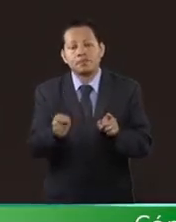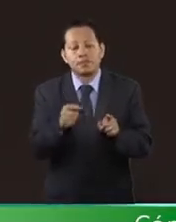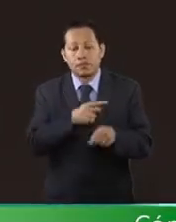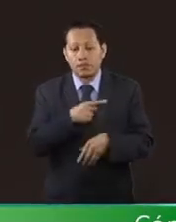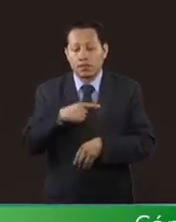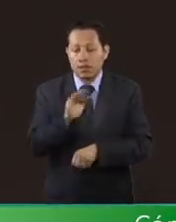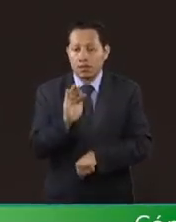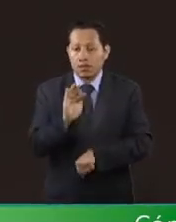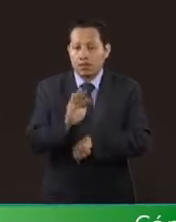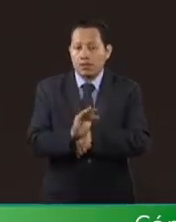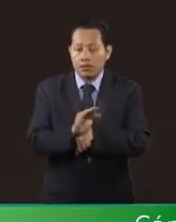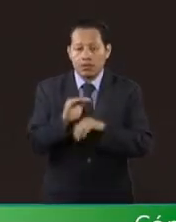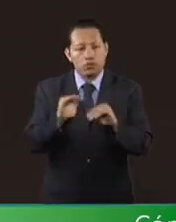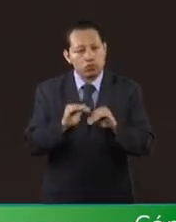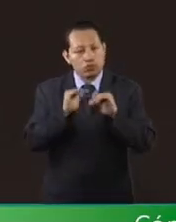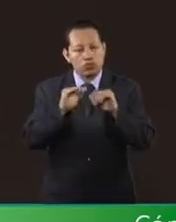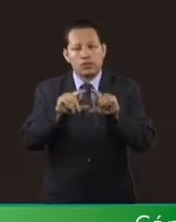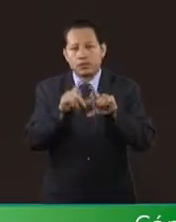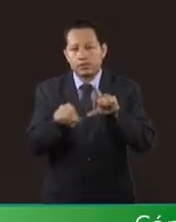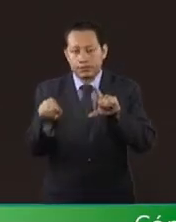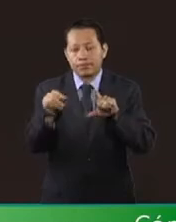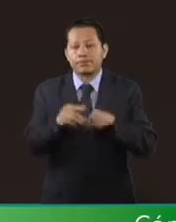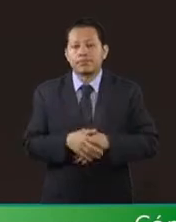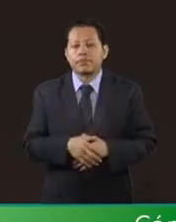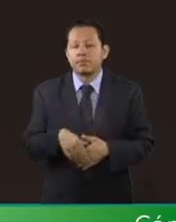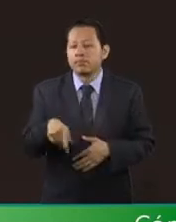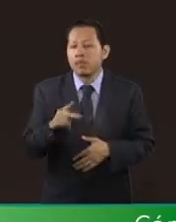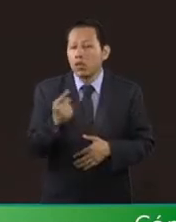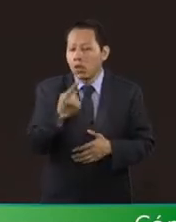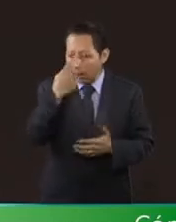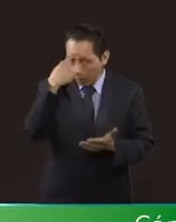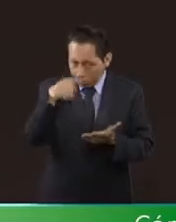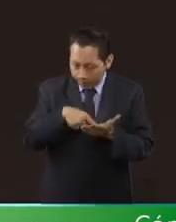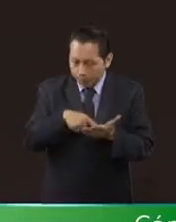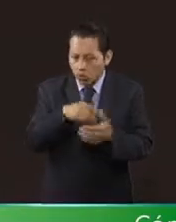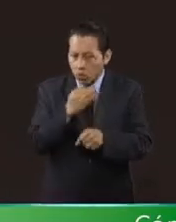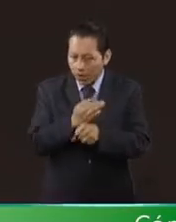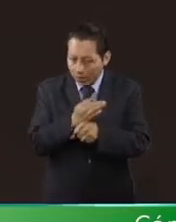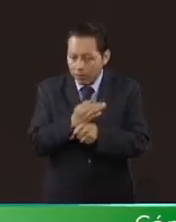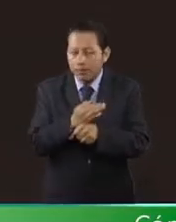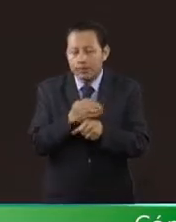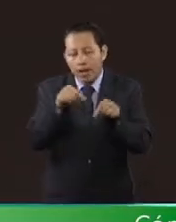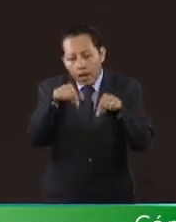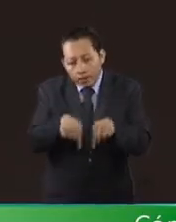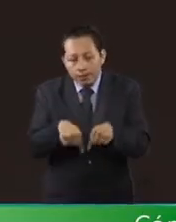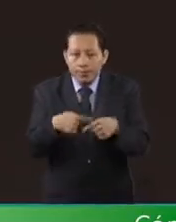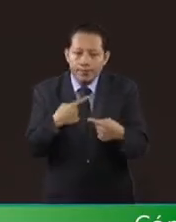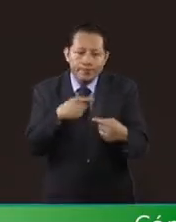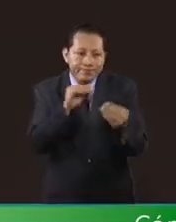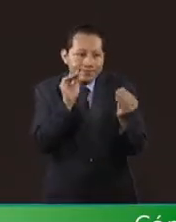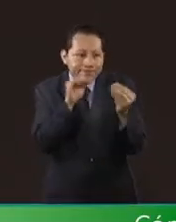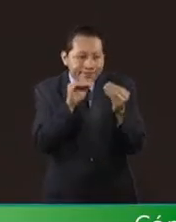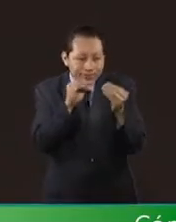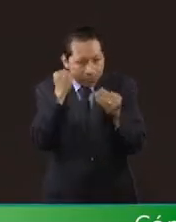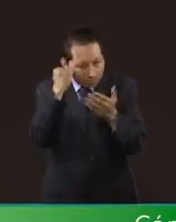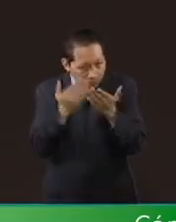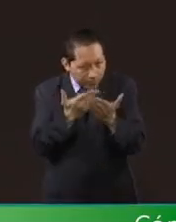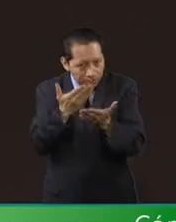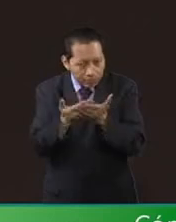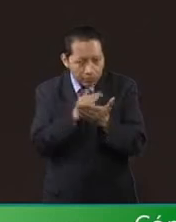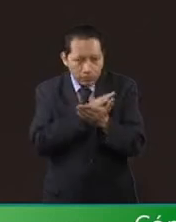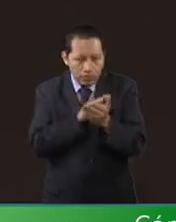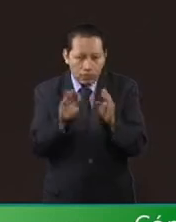defender la soberanía nacional. ¿Pero qué creen? Hoy estamos aquí discutiendo una iniciativa que le